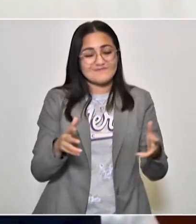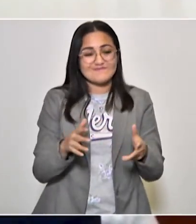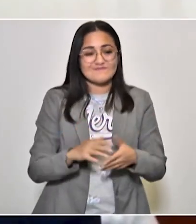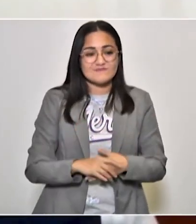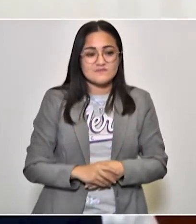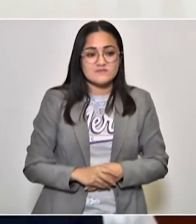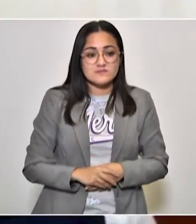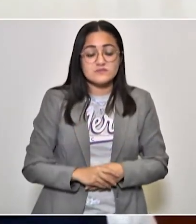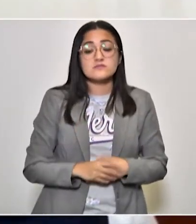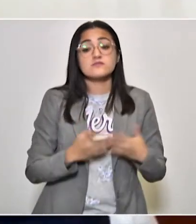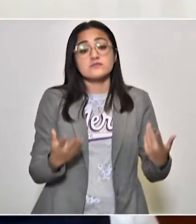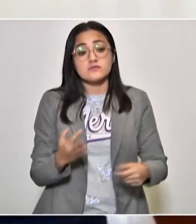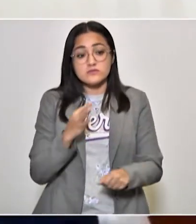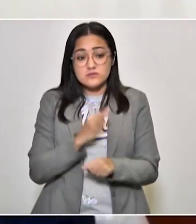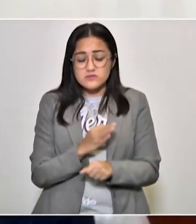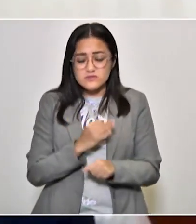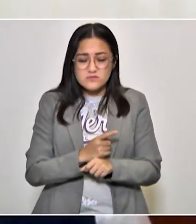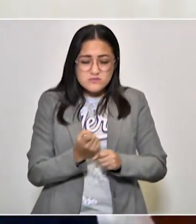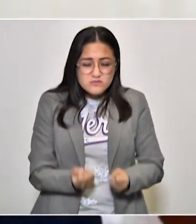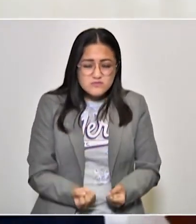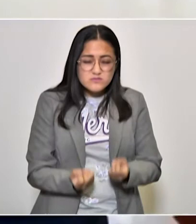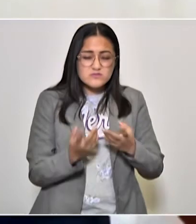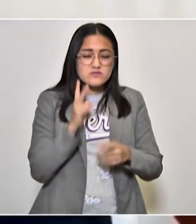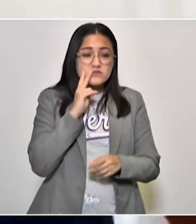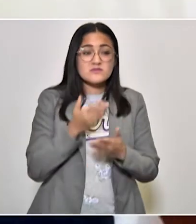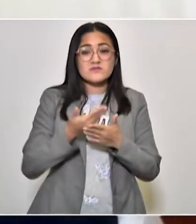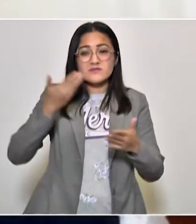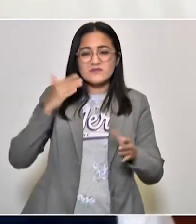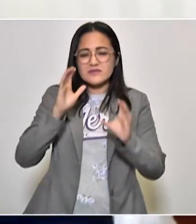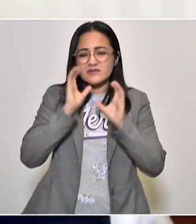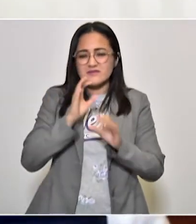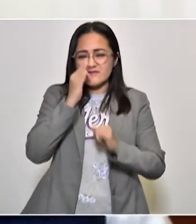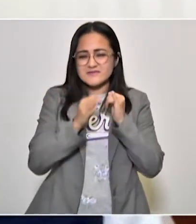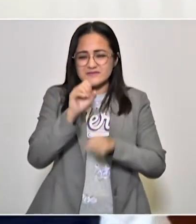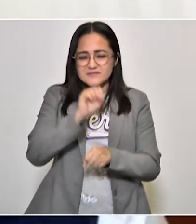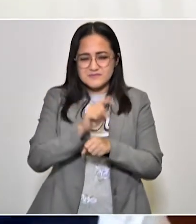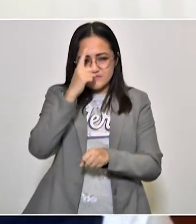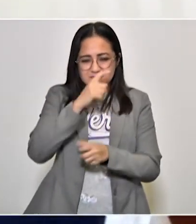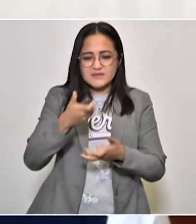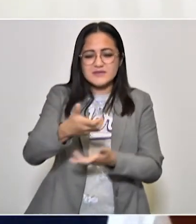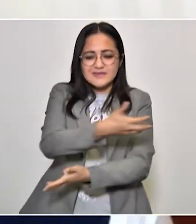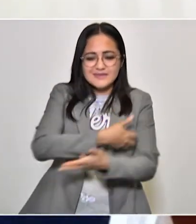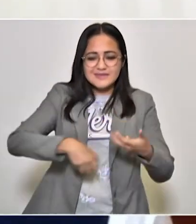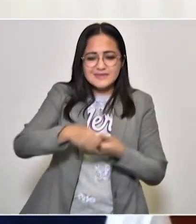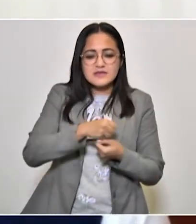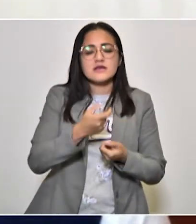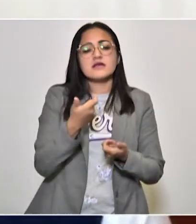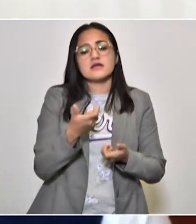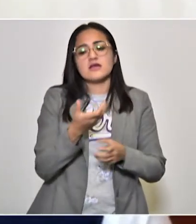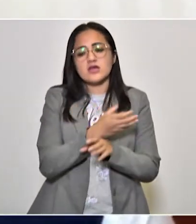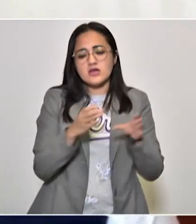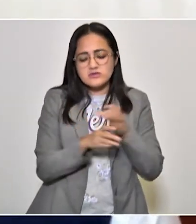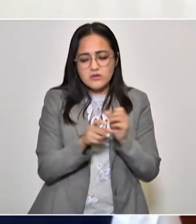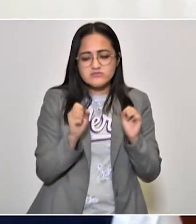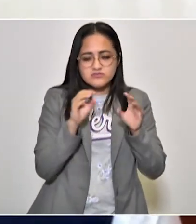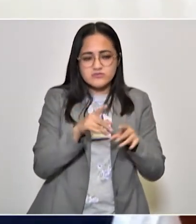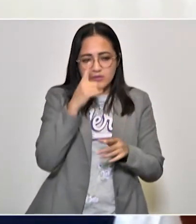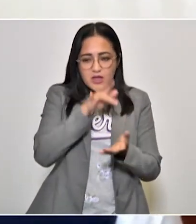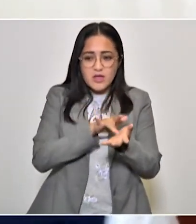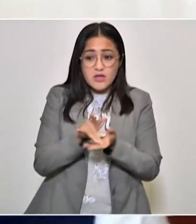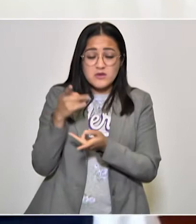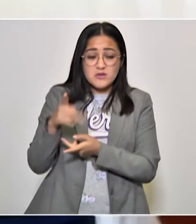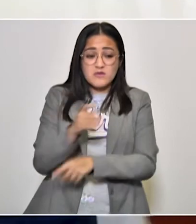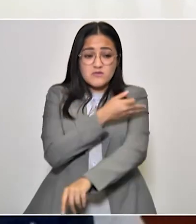finalmente se hizo un concierto con causa el fin de semana para la recaudación de víveres y seguir apoyando a las familias